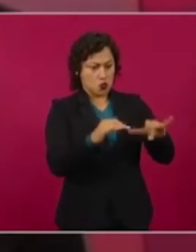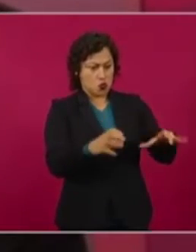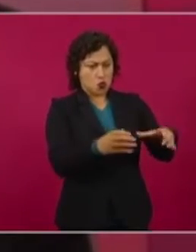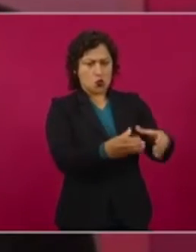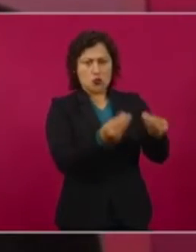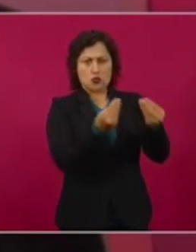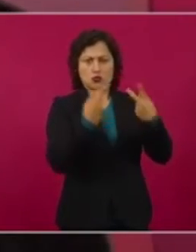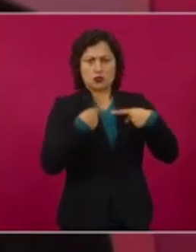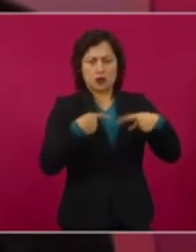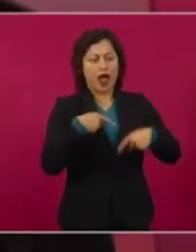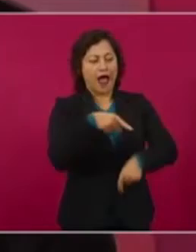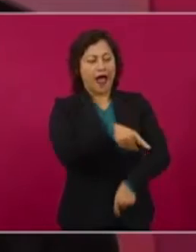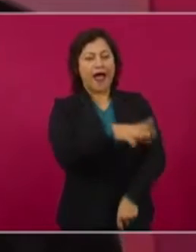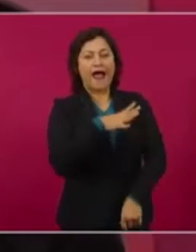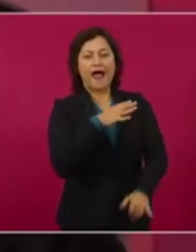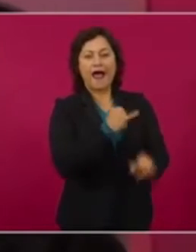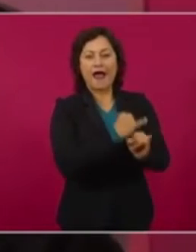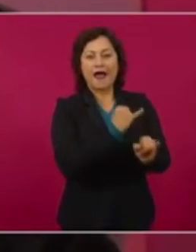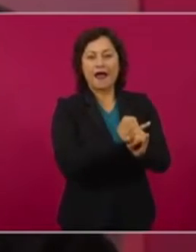en las